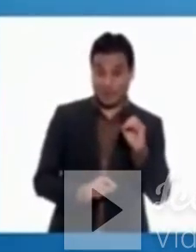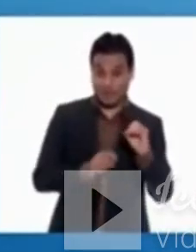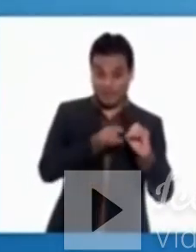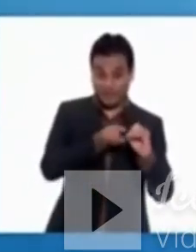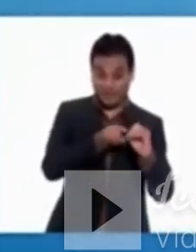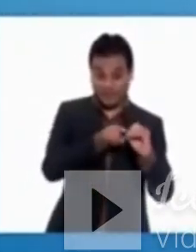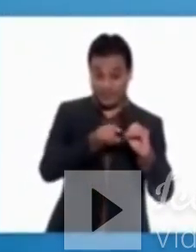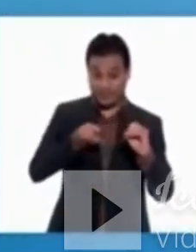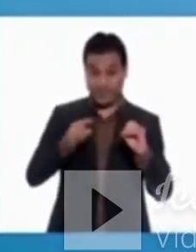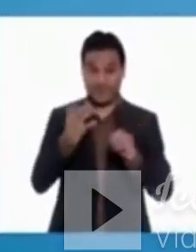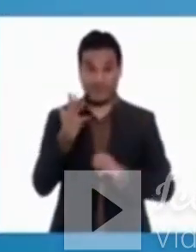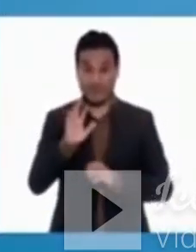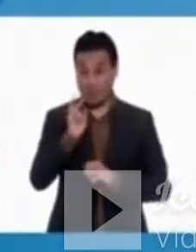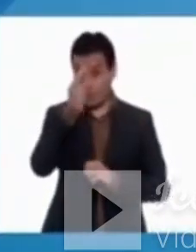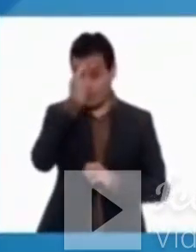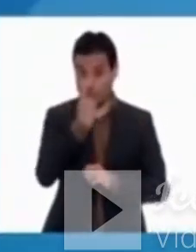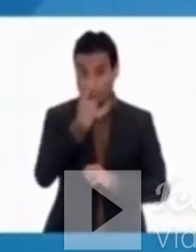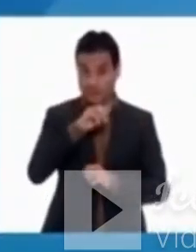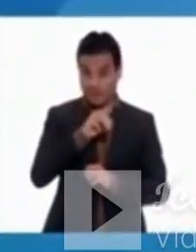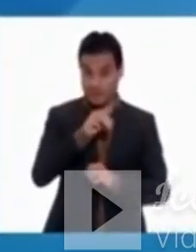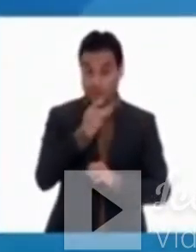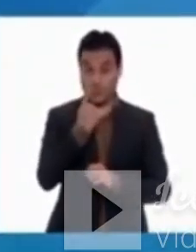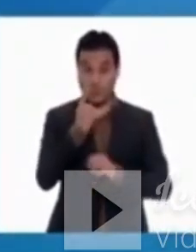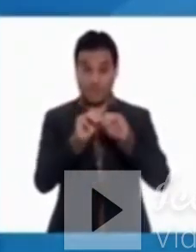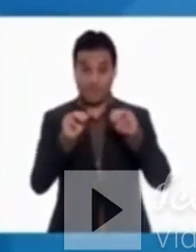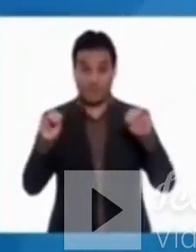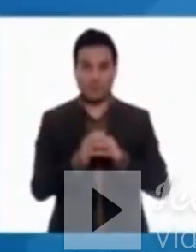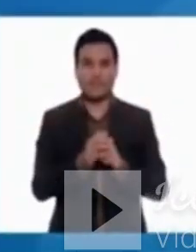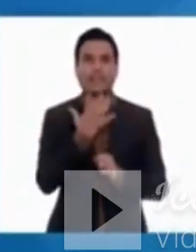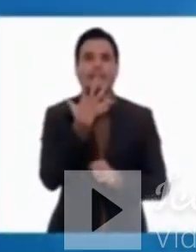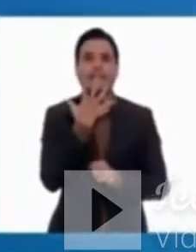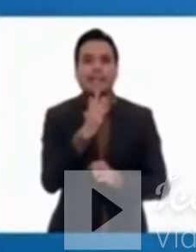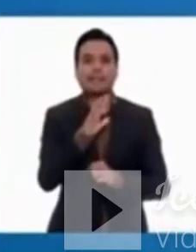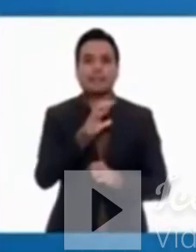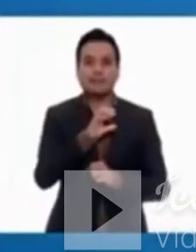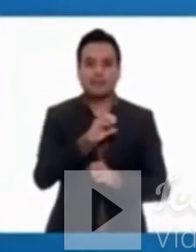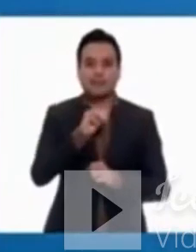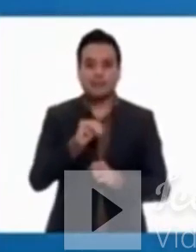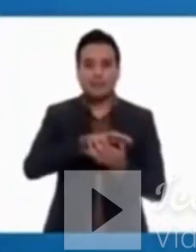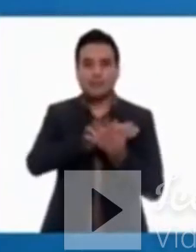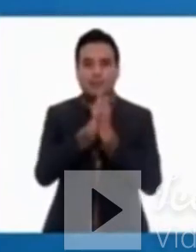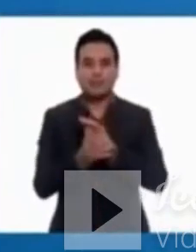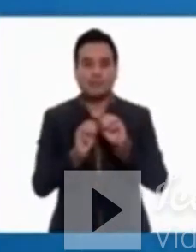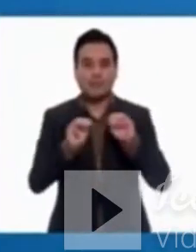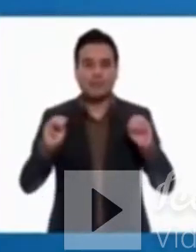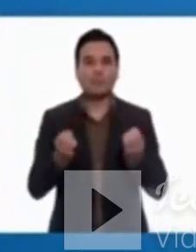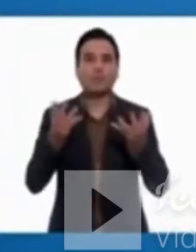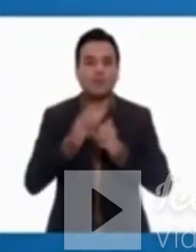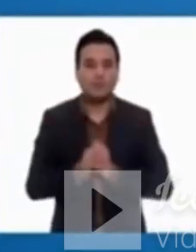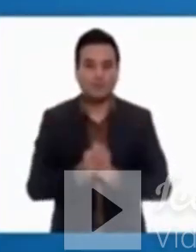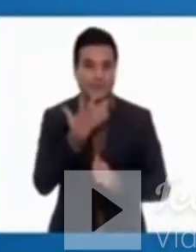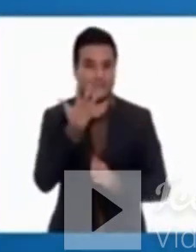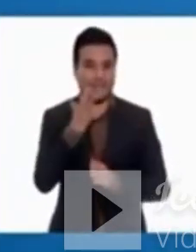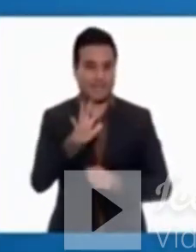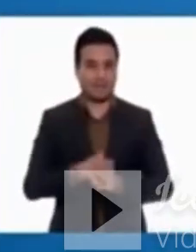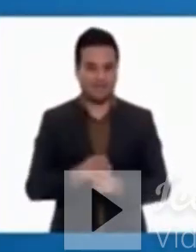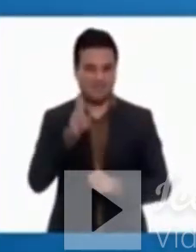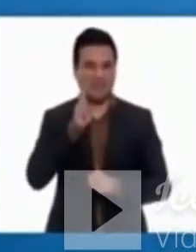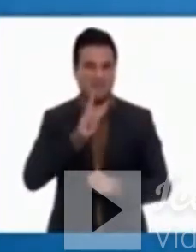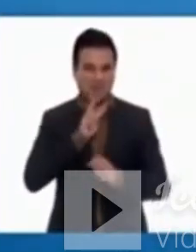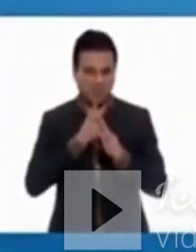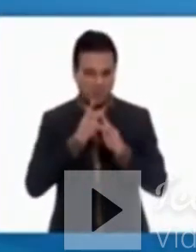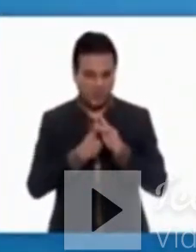un centímetro es un metro, 10 centímetros, ¿cuántos metros serán? 10. Comprobamos.